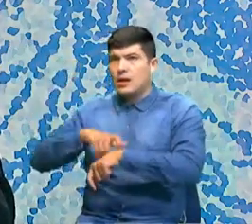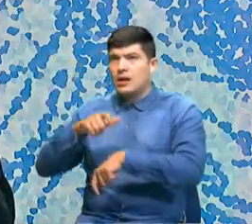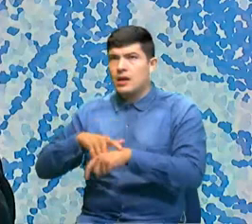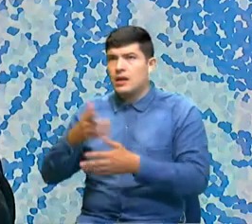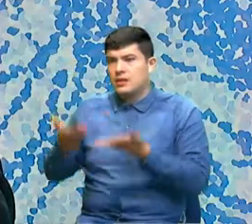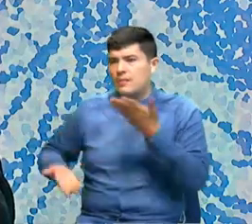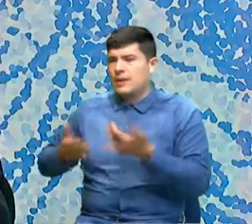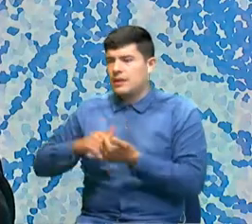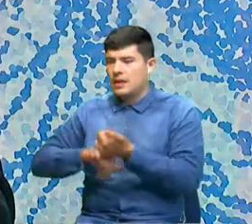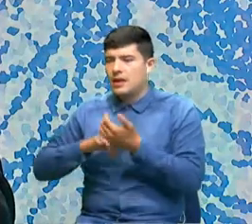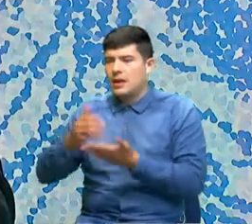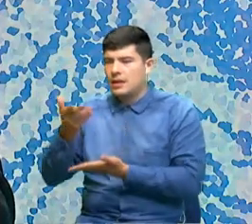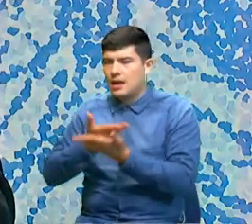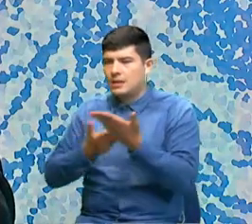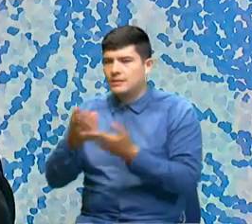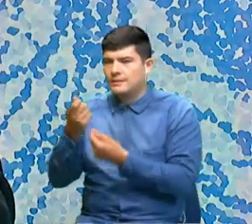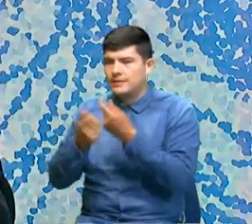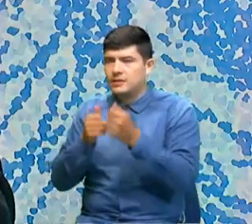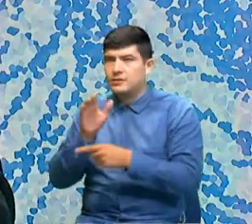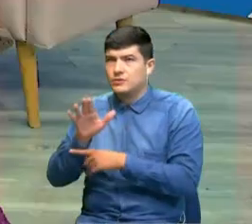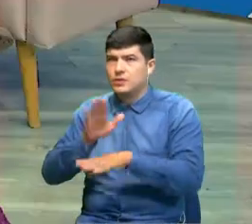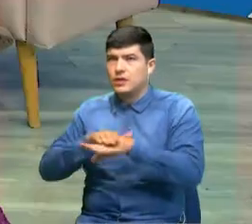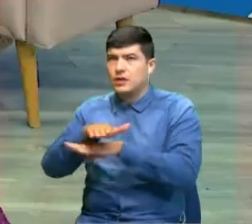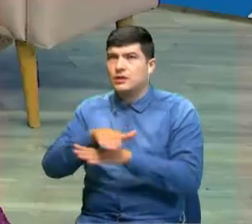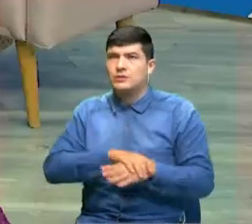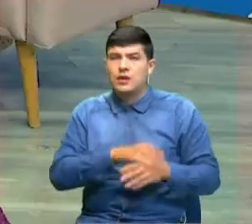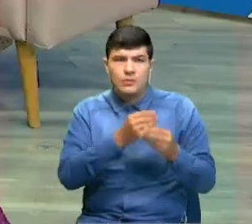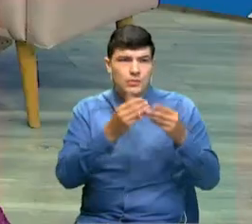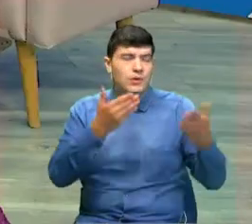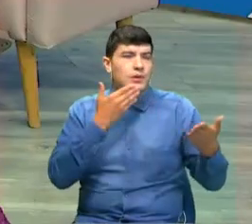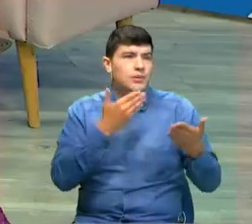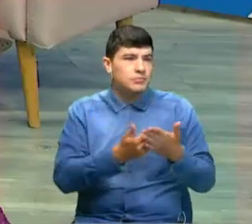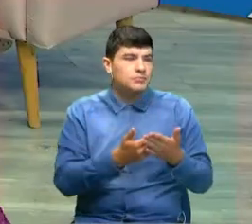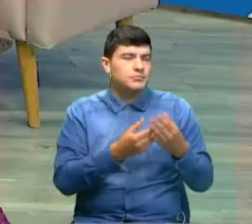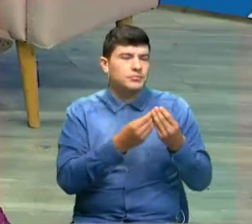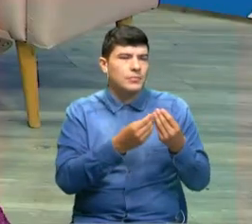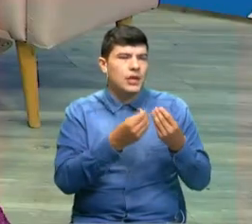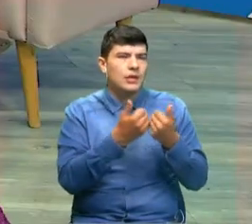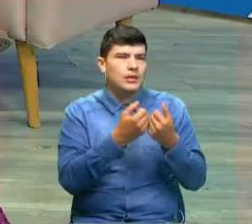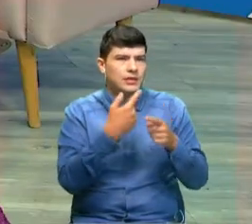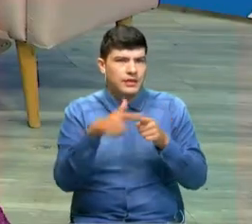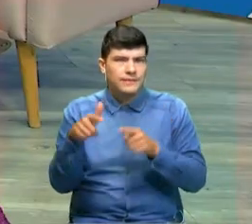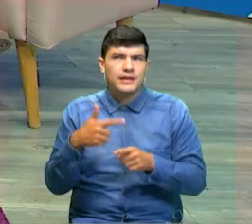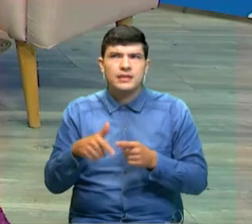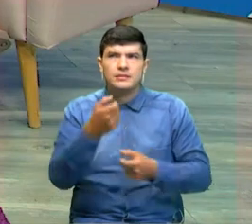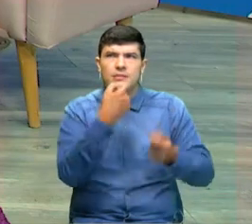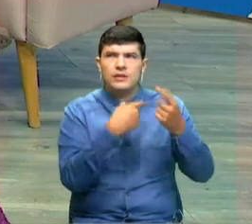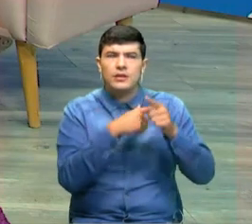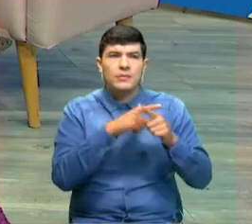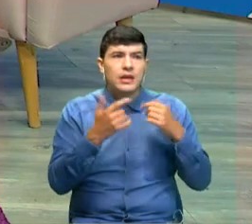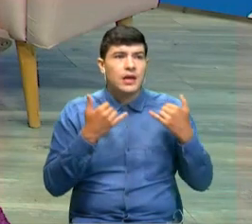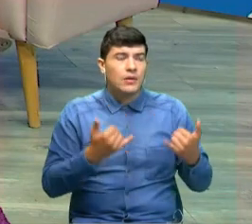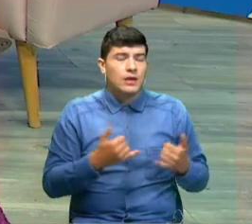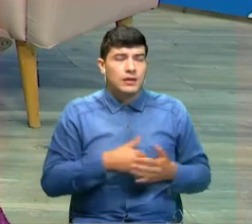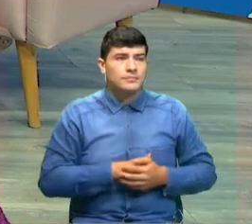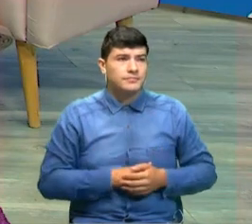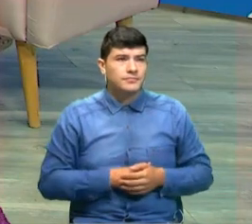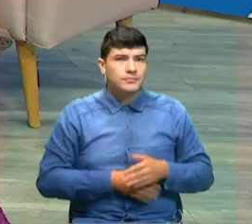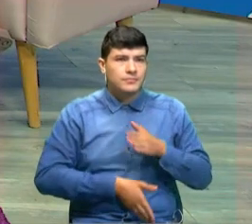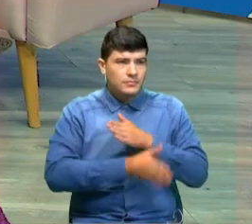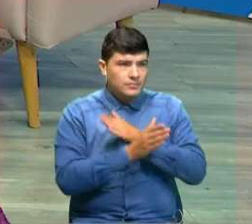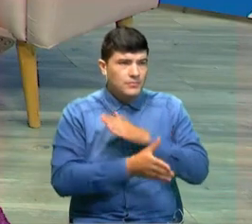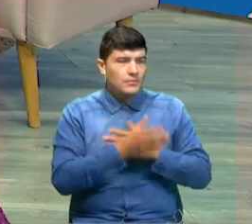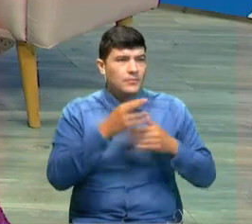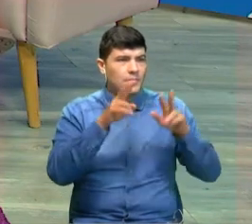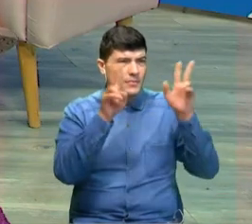según el análisis financiero que esto se genere. Bueno, muy bien. Son las inquietudes que nos hacen los televidentes. Abogado, retornando al